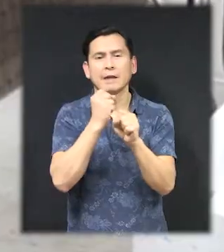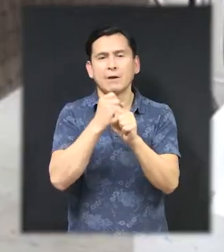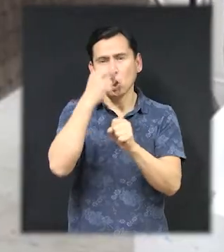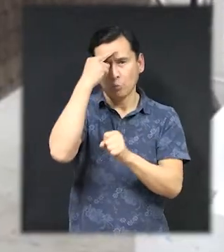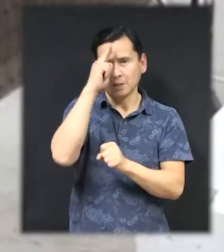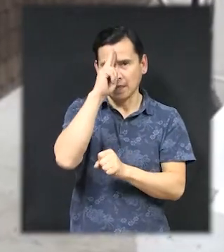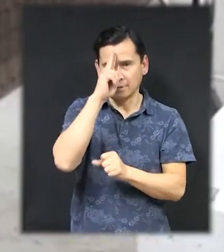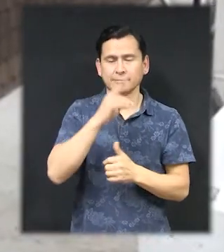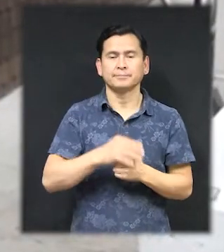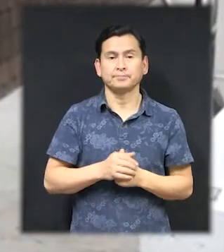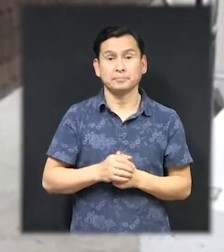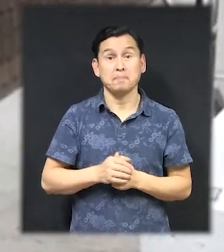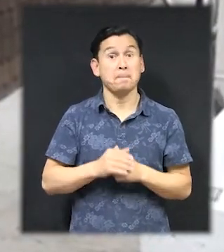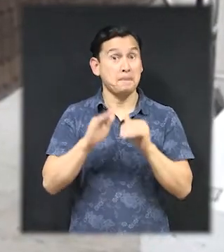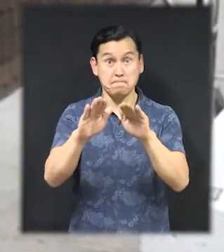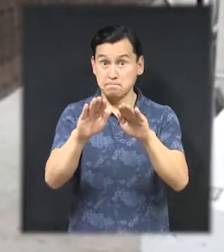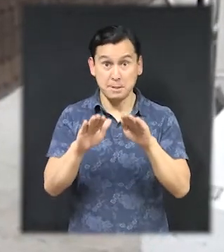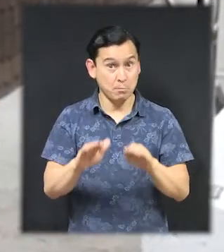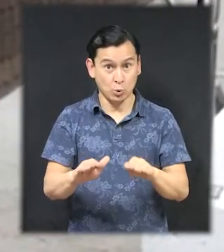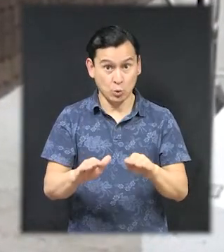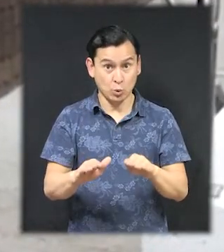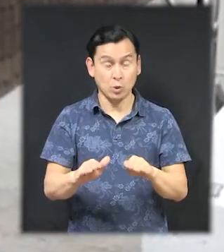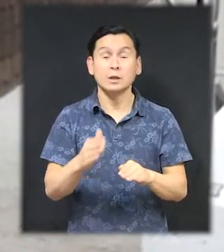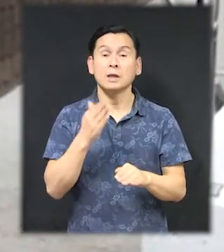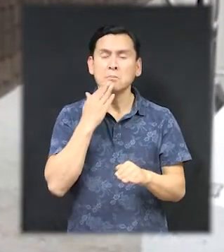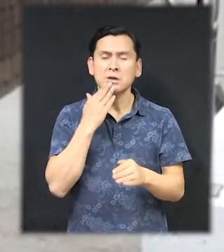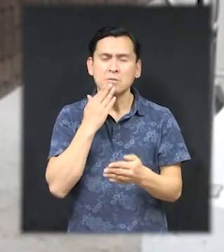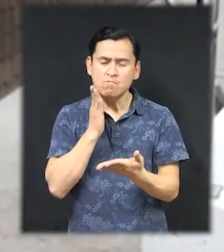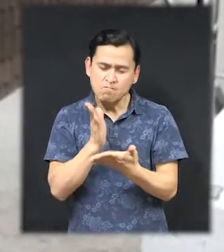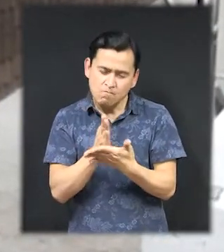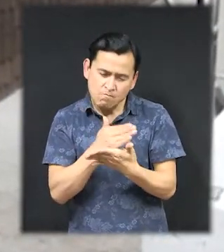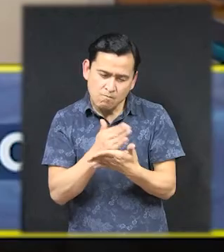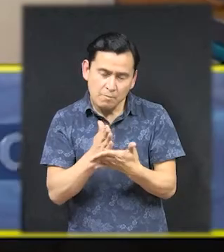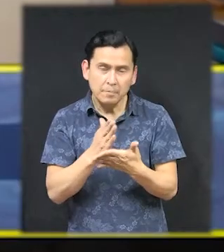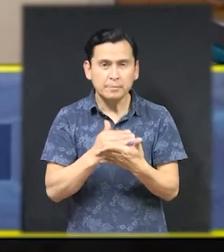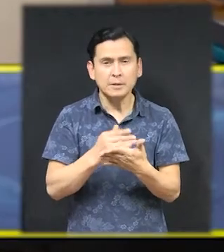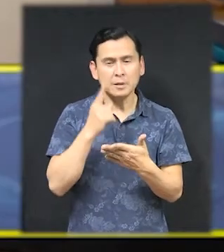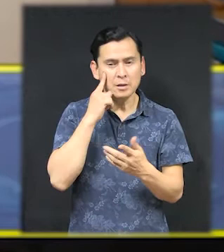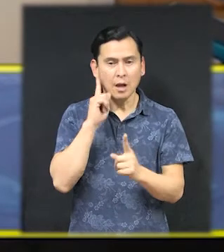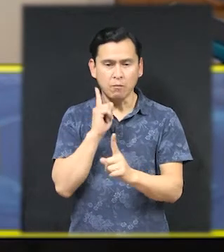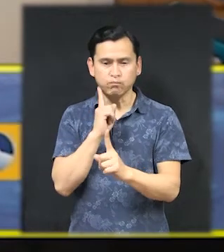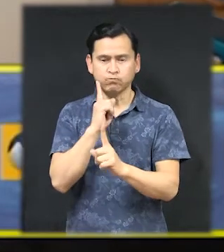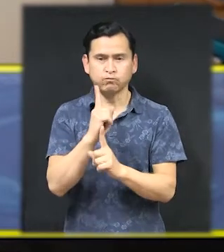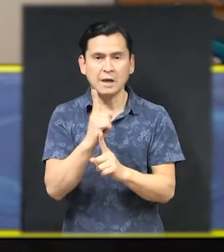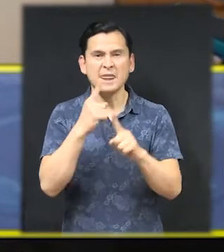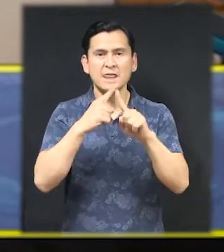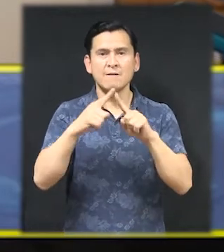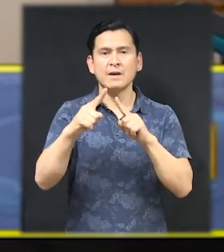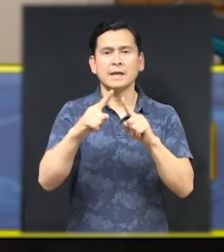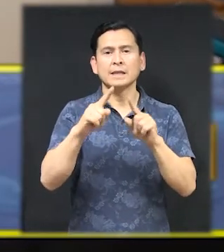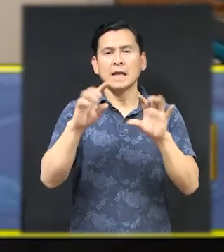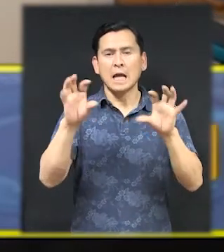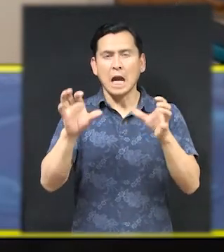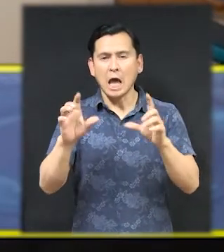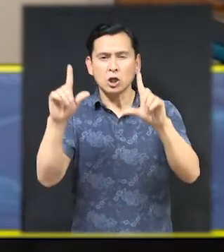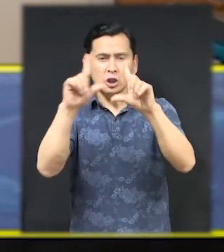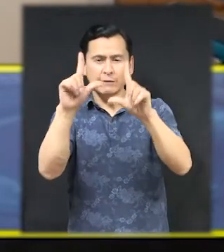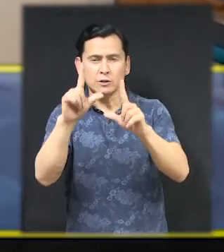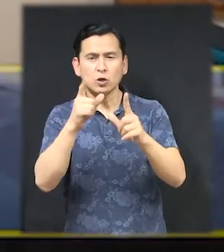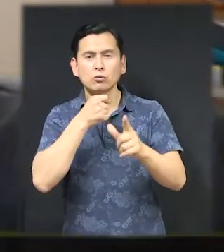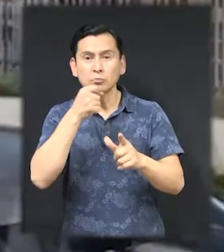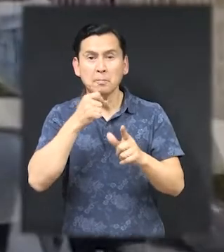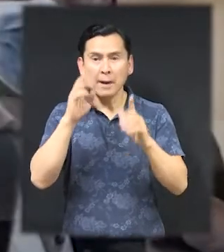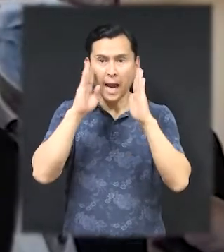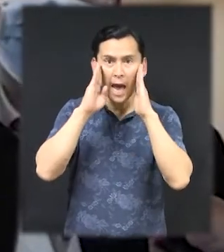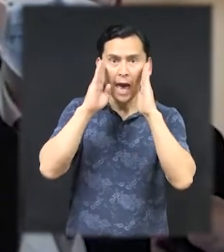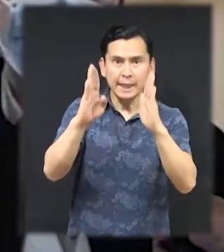el funcionamiento de nuestro laboratorio biomolecular, como también ha sido el despliegue y la aplicación de nuestro